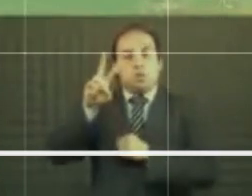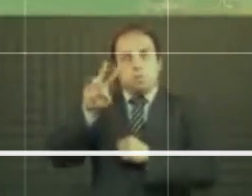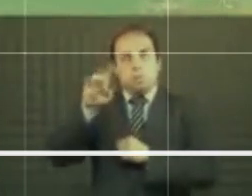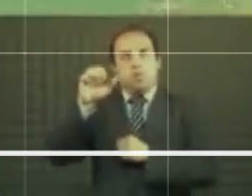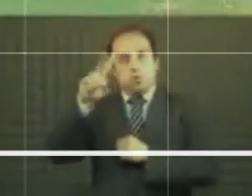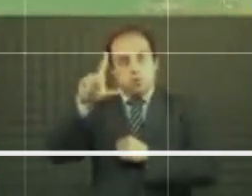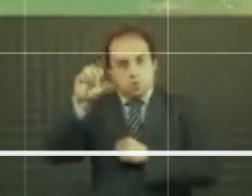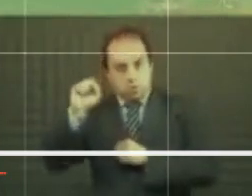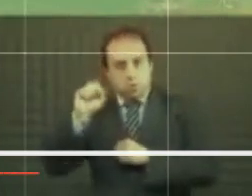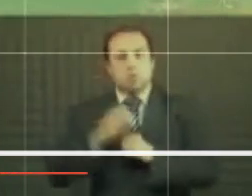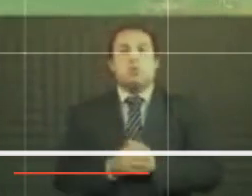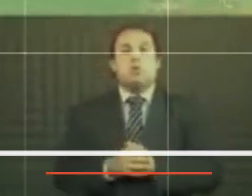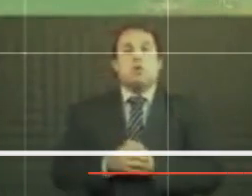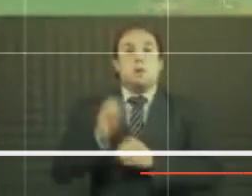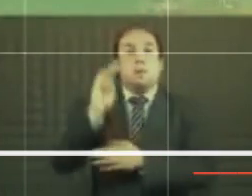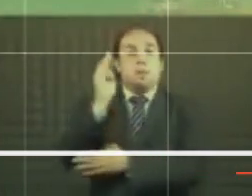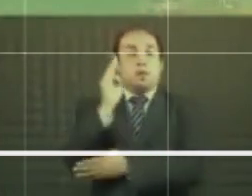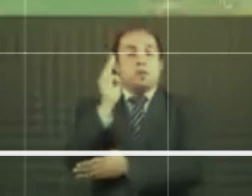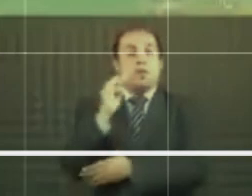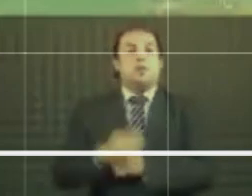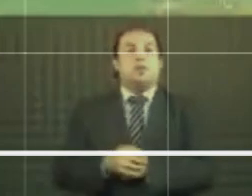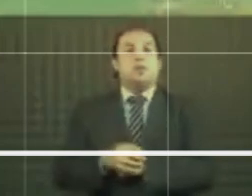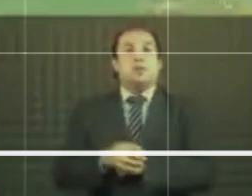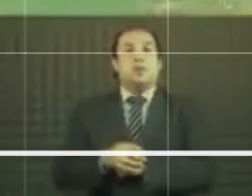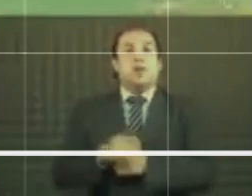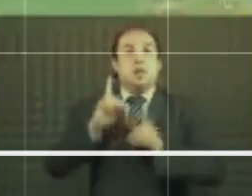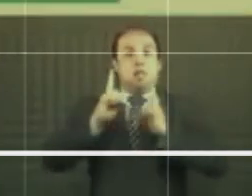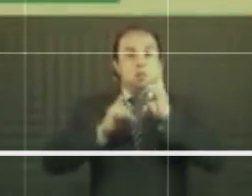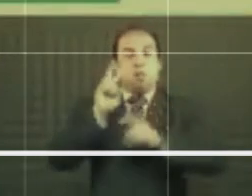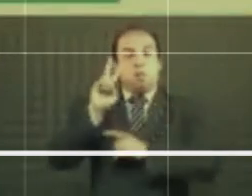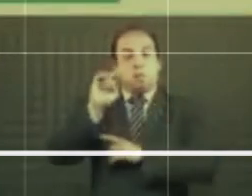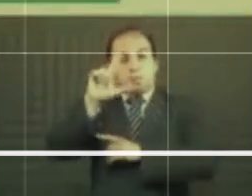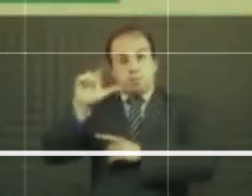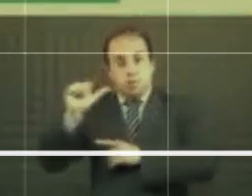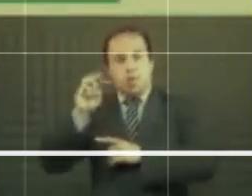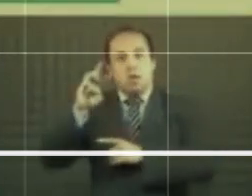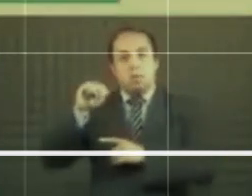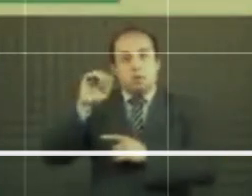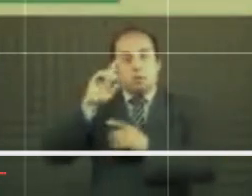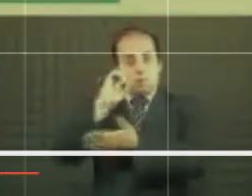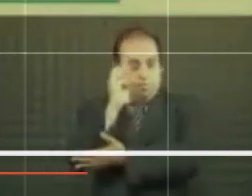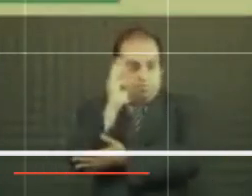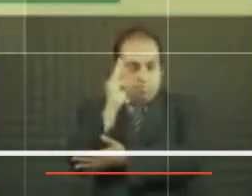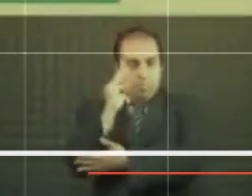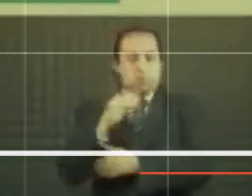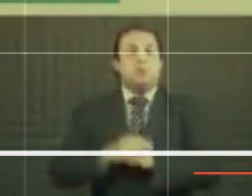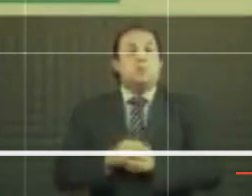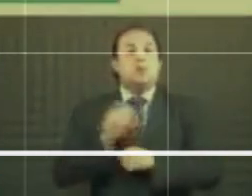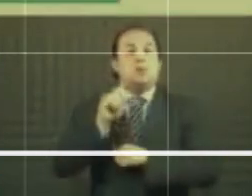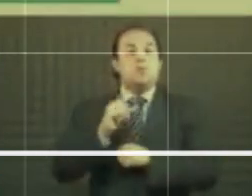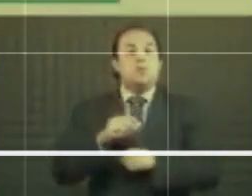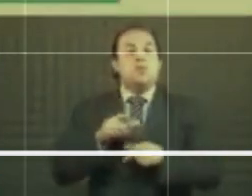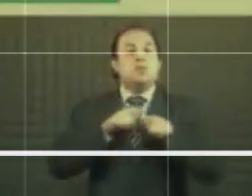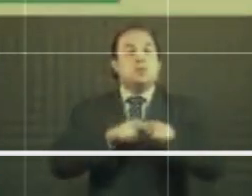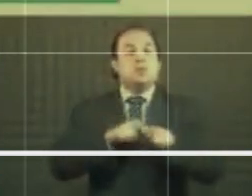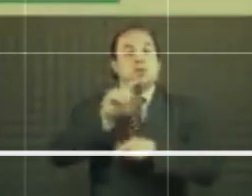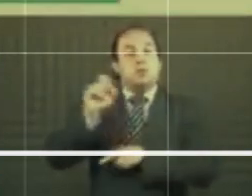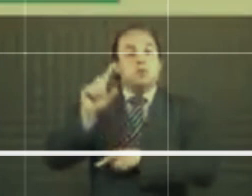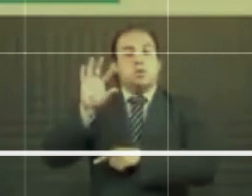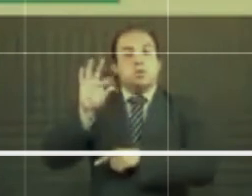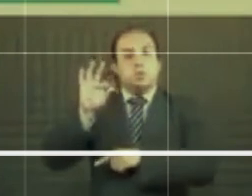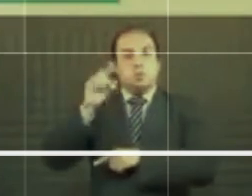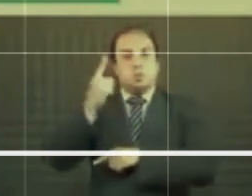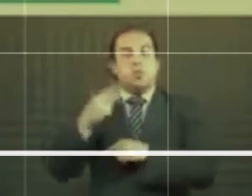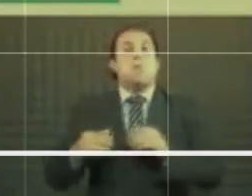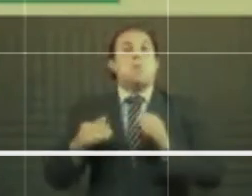Para la Alcaldía Milpalta será en el Deportivo Villa Milpalta. Siguiente. Y también continuamos con 141 mil adultos